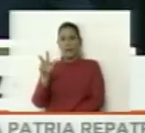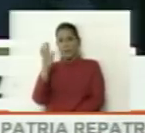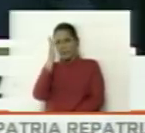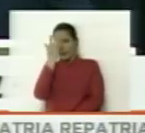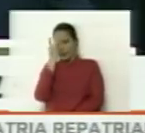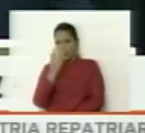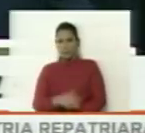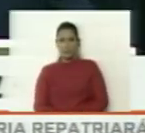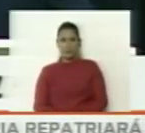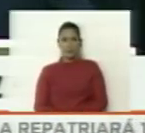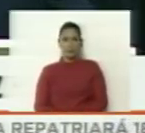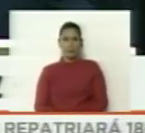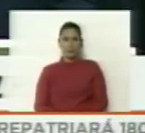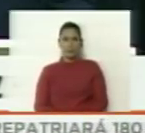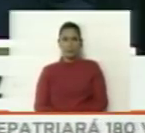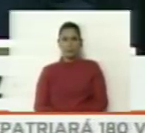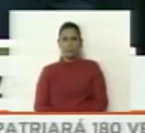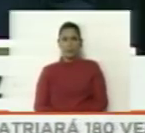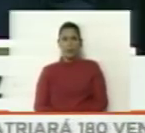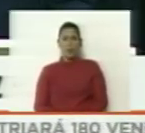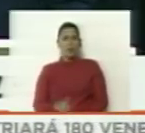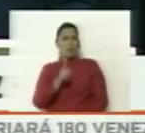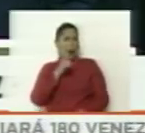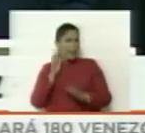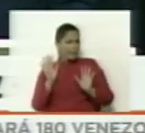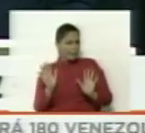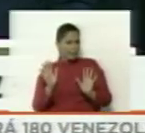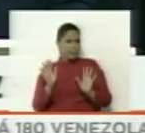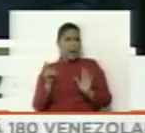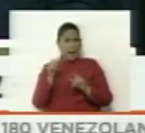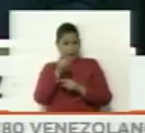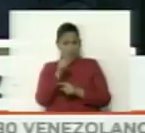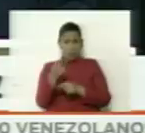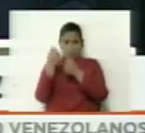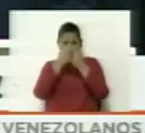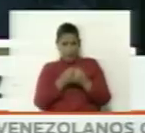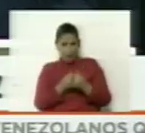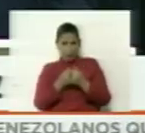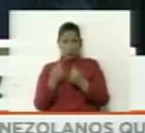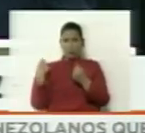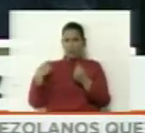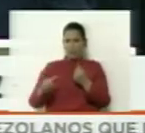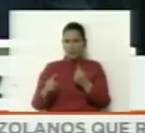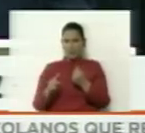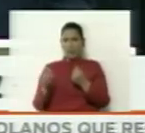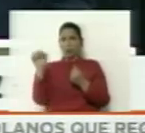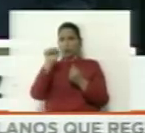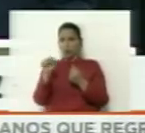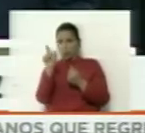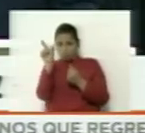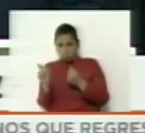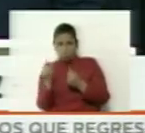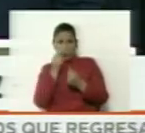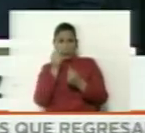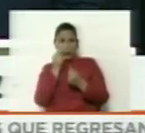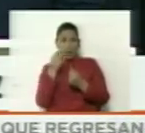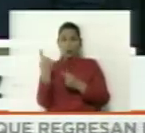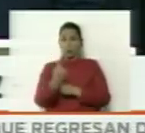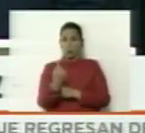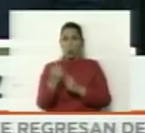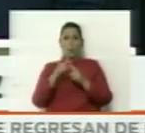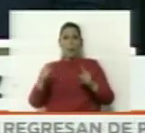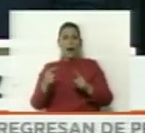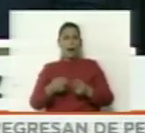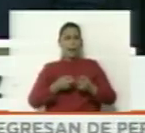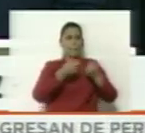febrero? ¿No será que ese era un dinero que tenía Superlano solamente para